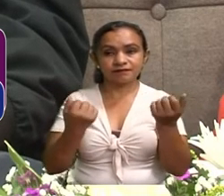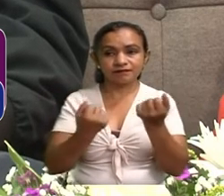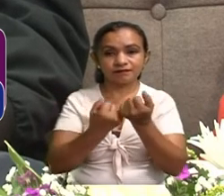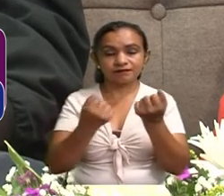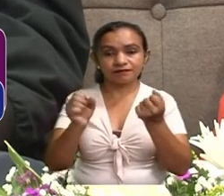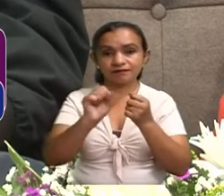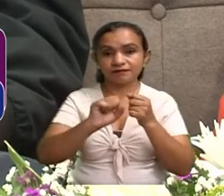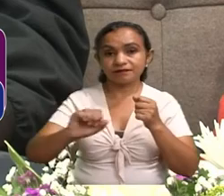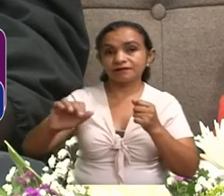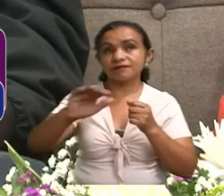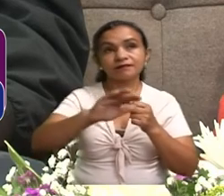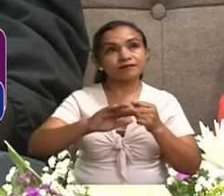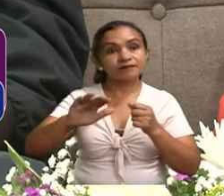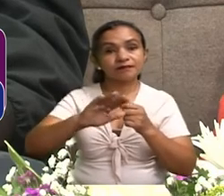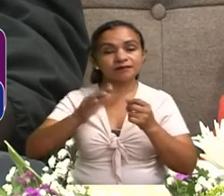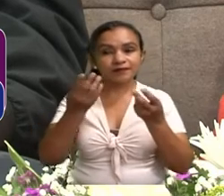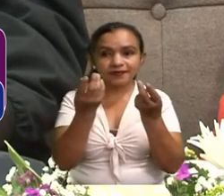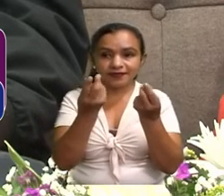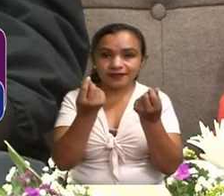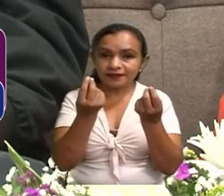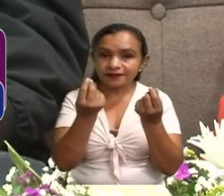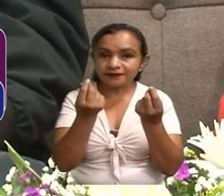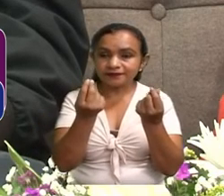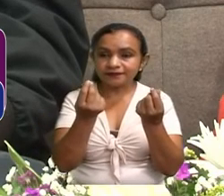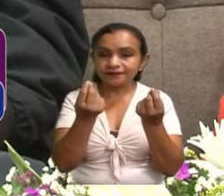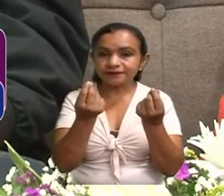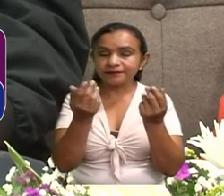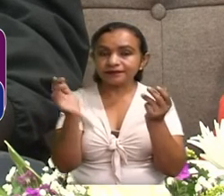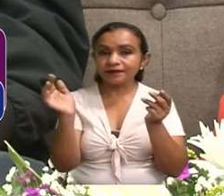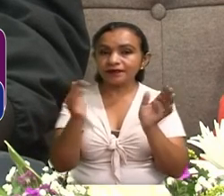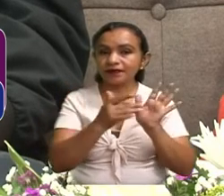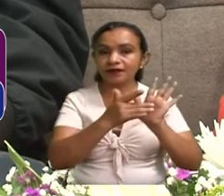social y financiera. Esto es un modelo